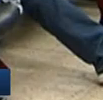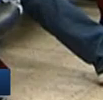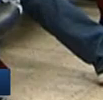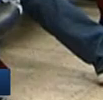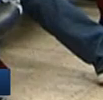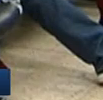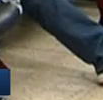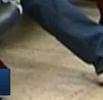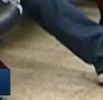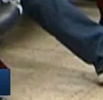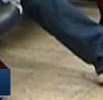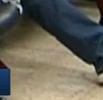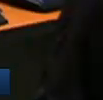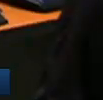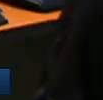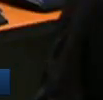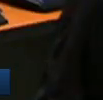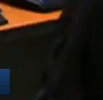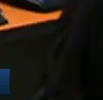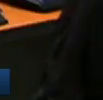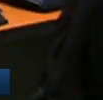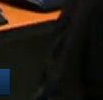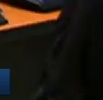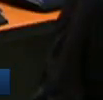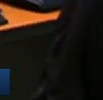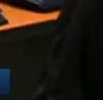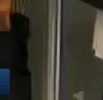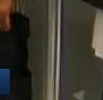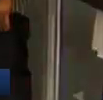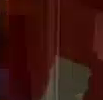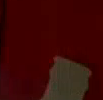en estafas. Se lo contaremos en breve.